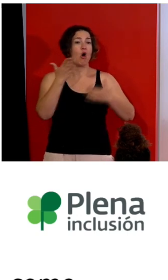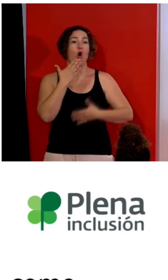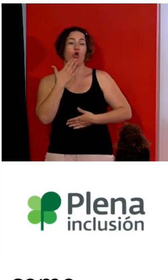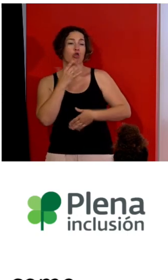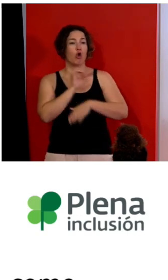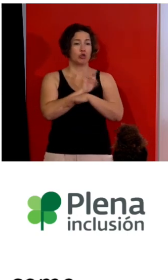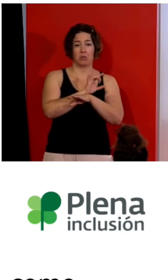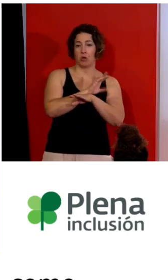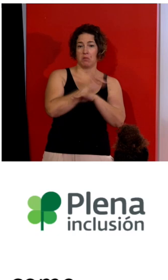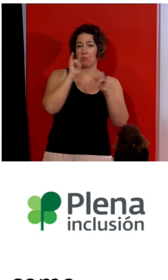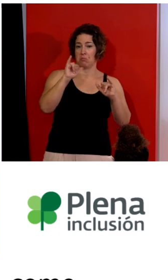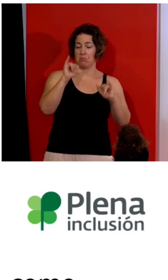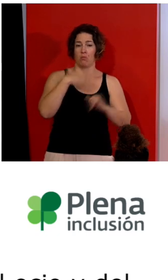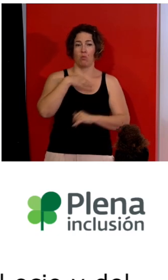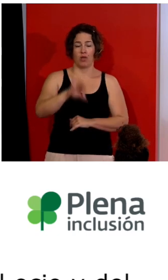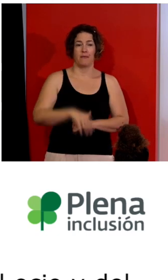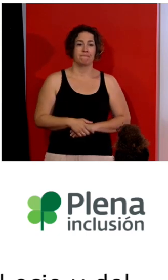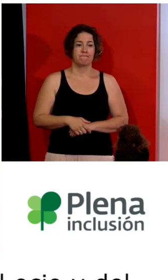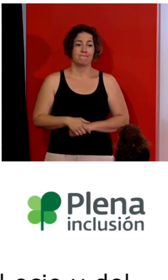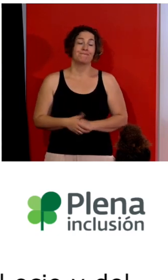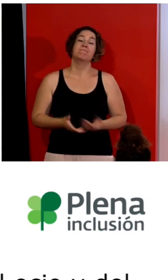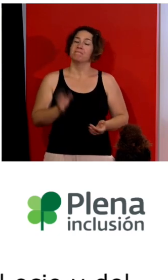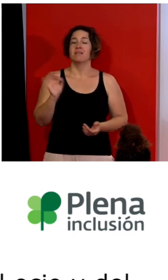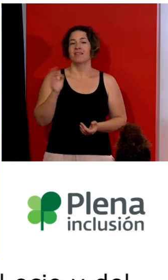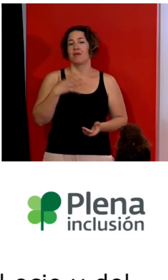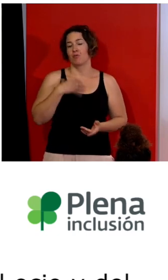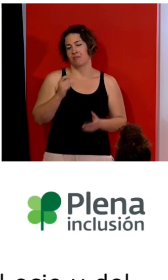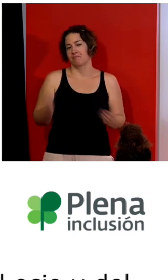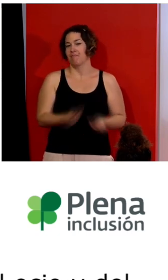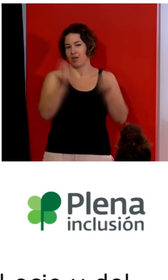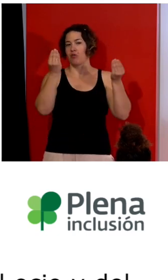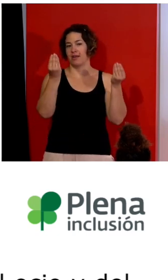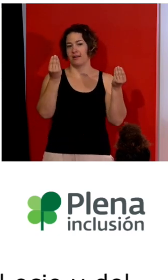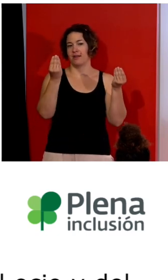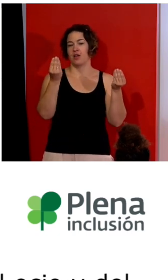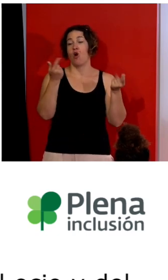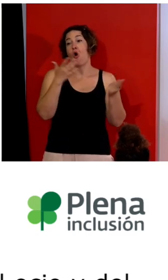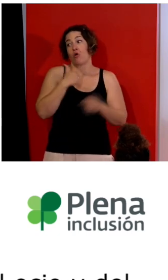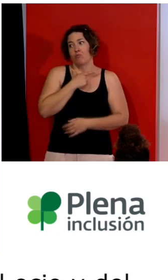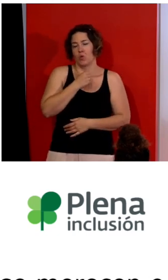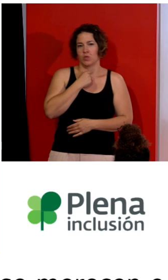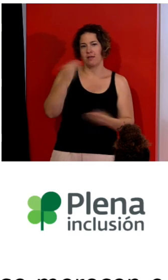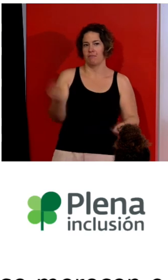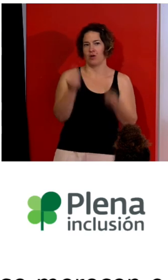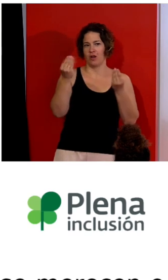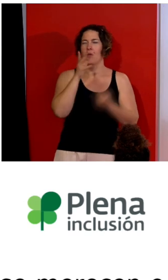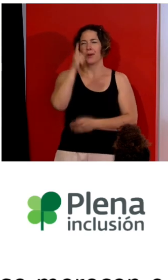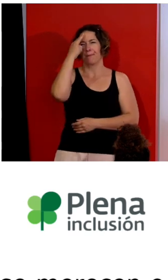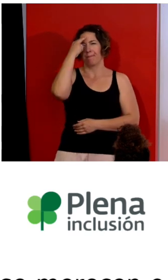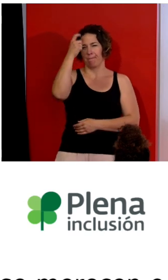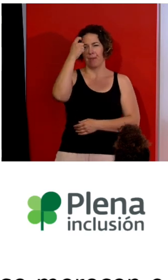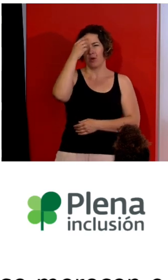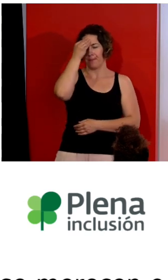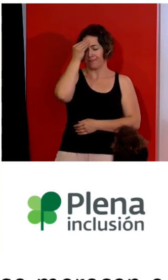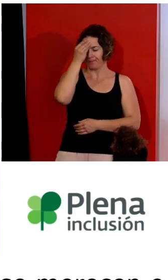del tiempo libre, aunque no tanto como se merecen o como a todos nos gustaría, porque me viene a la memoria